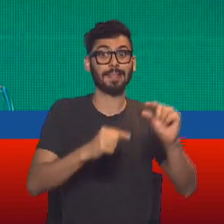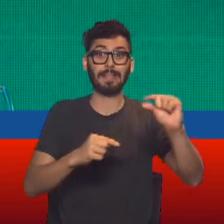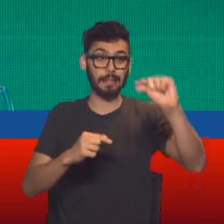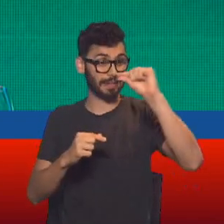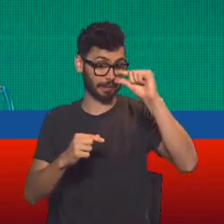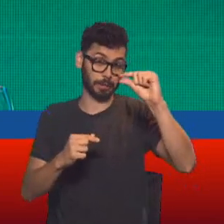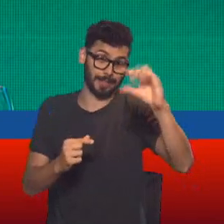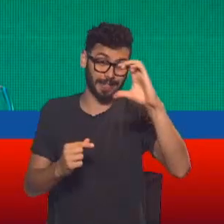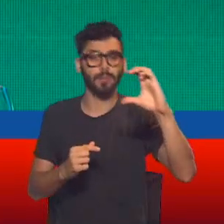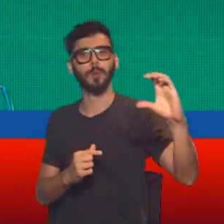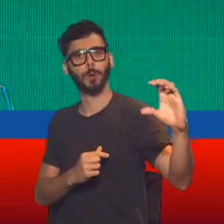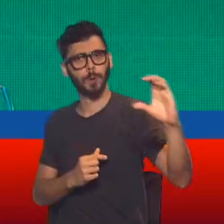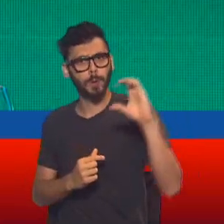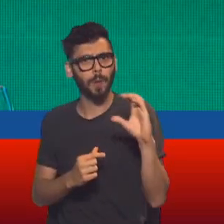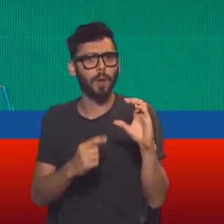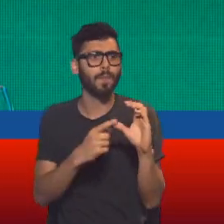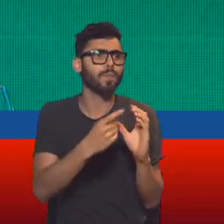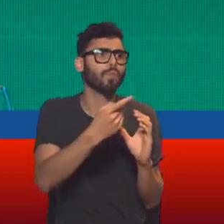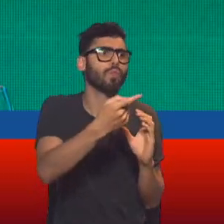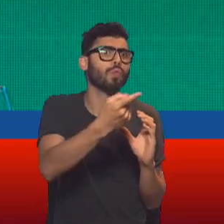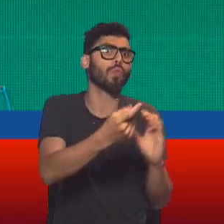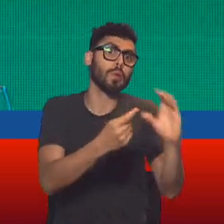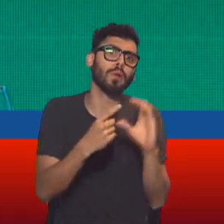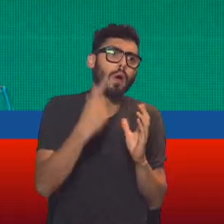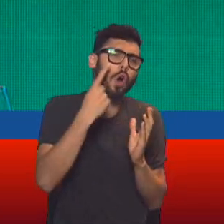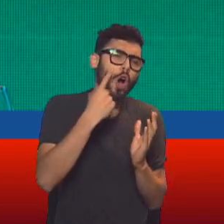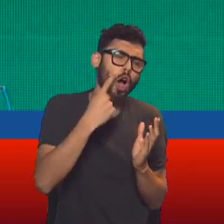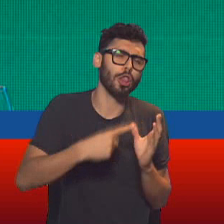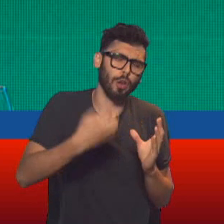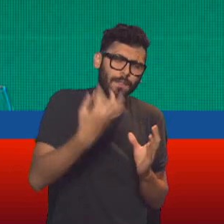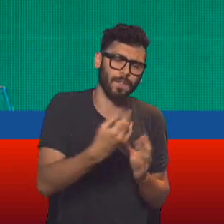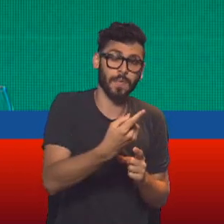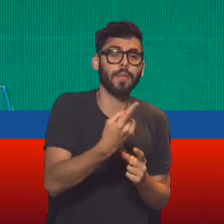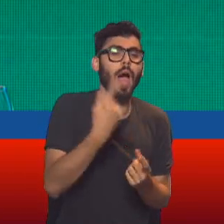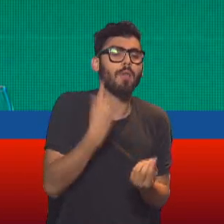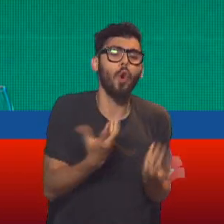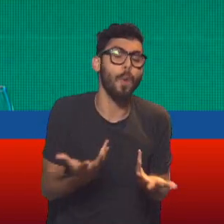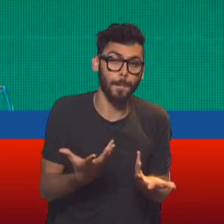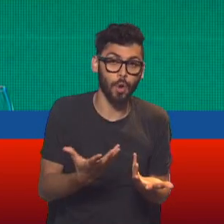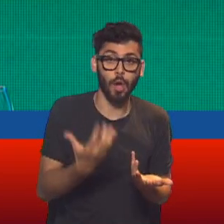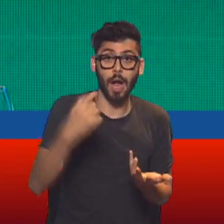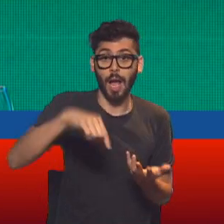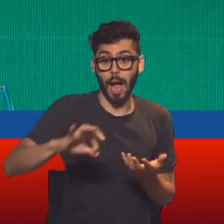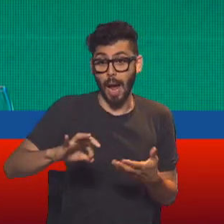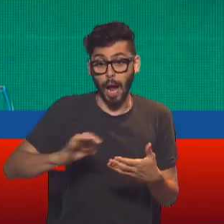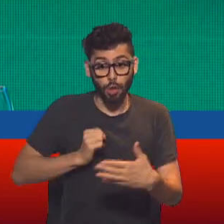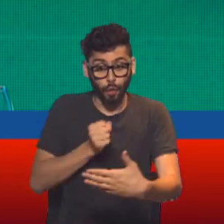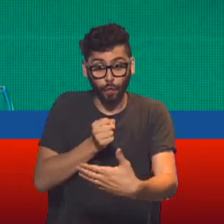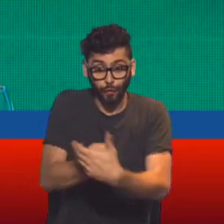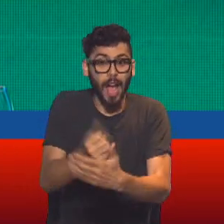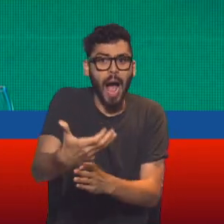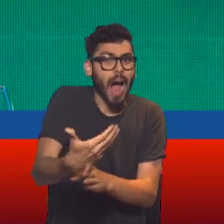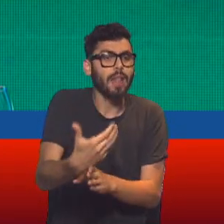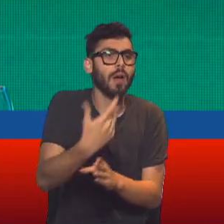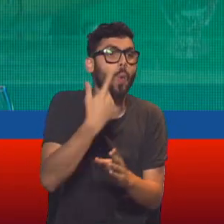Y efectivamente hoy el fondo deja trascender que en la semana del 20 de diciembre, antes de que termine el año, van a hacer un estudio sobre lo que